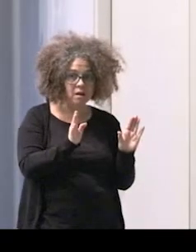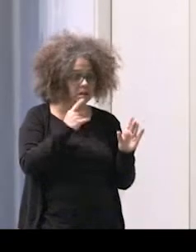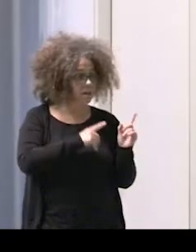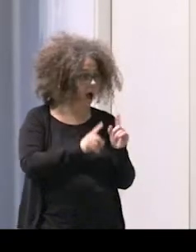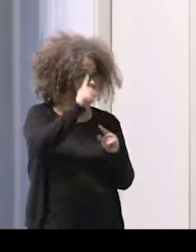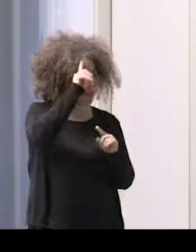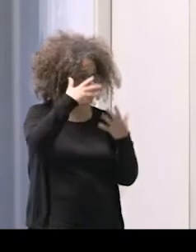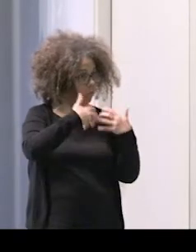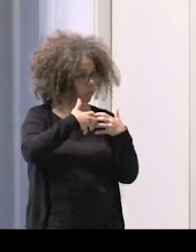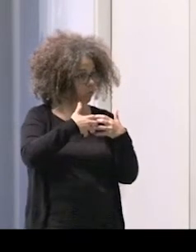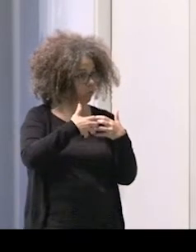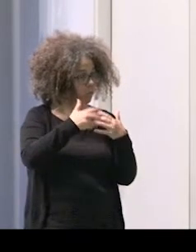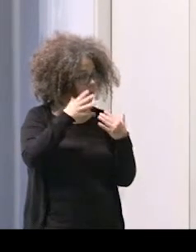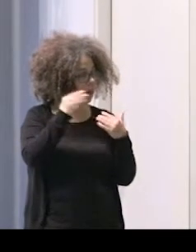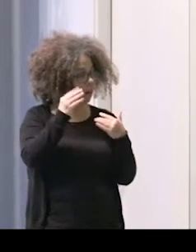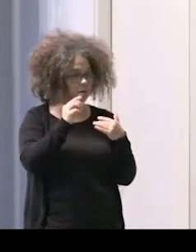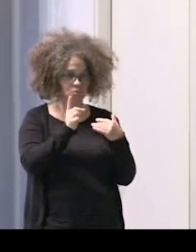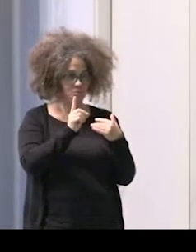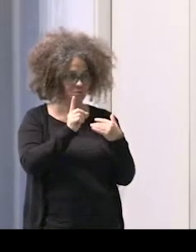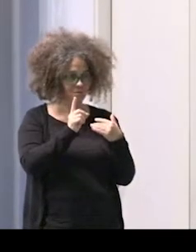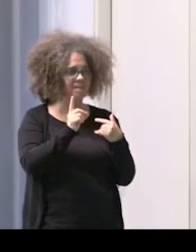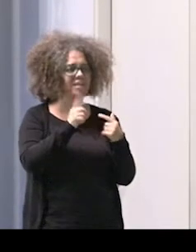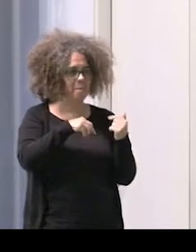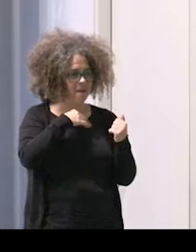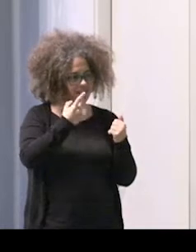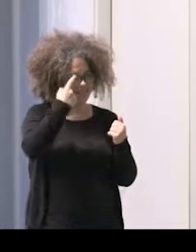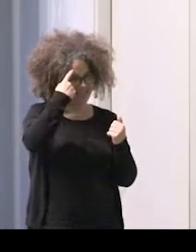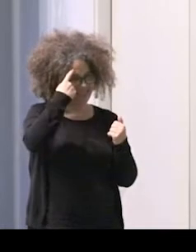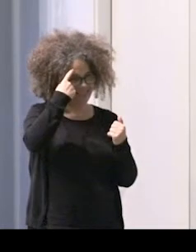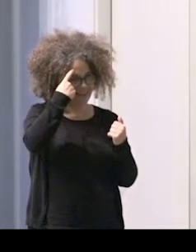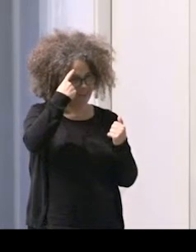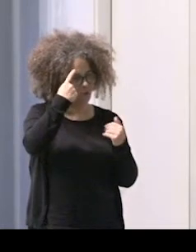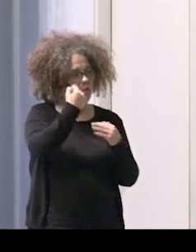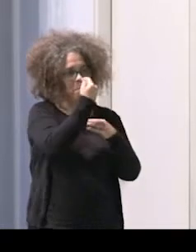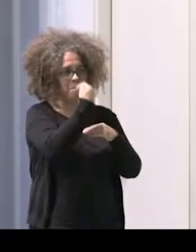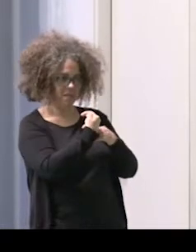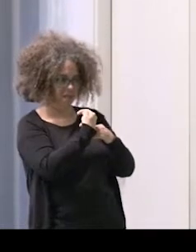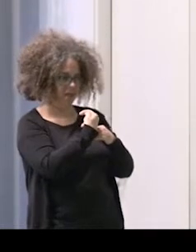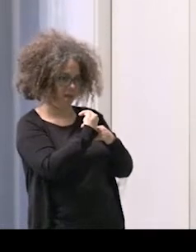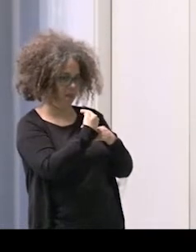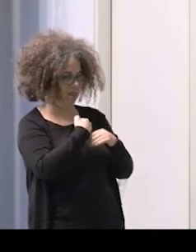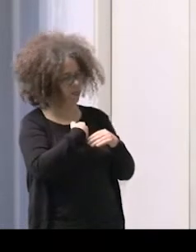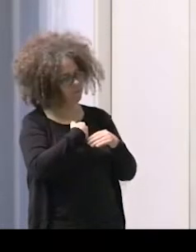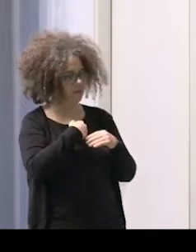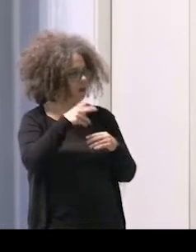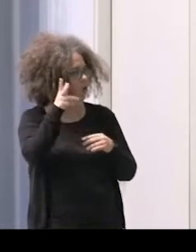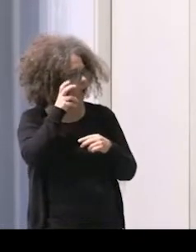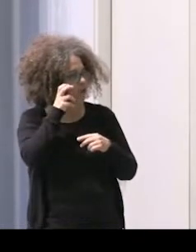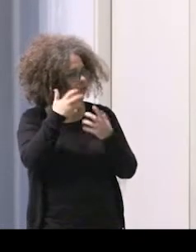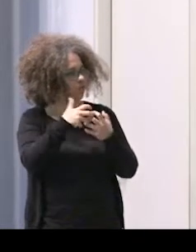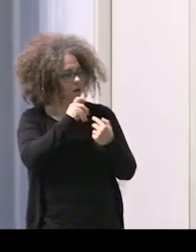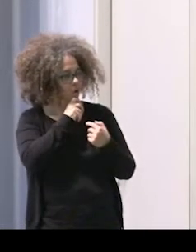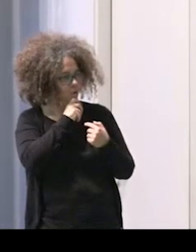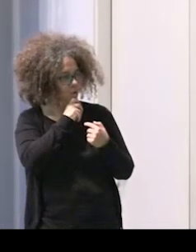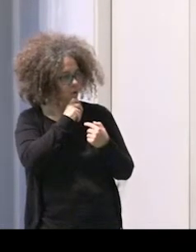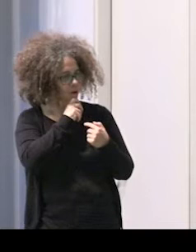procese, sino que de algún modo el cerebro también controla cómo funcionan nuestros oídos. ¿De acuerdo? Esto es lo que se ve en esta imagen. Cada